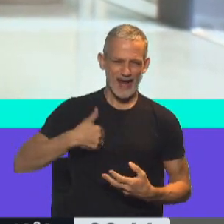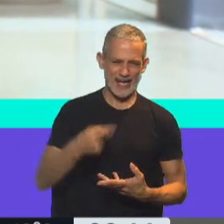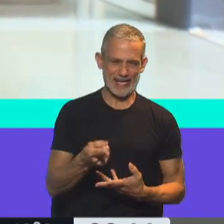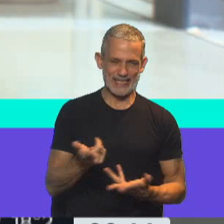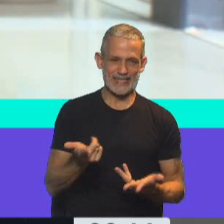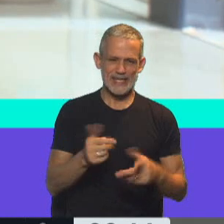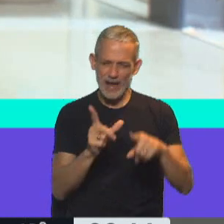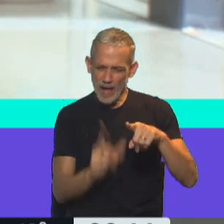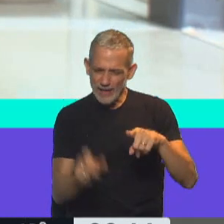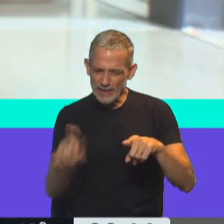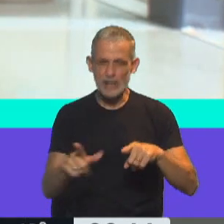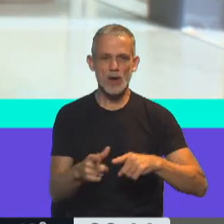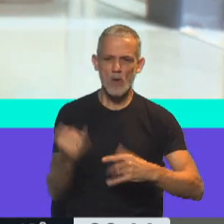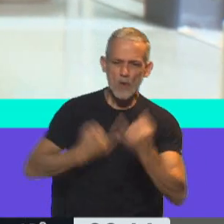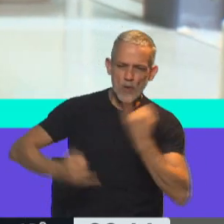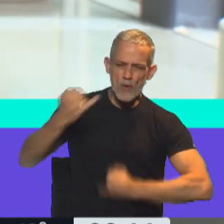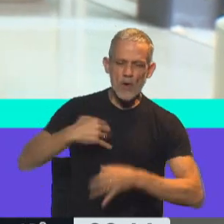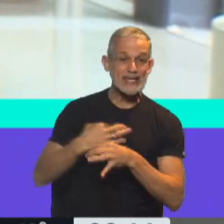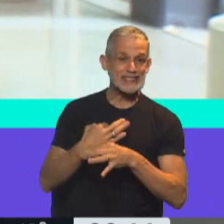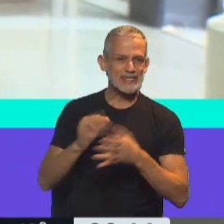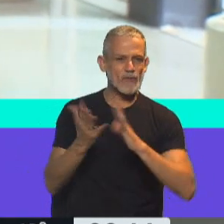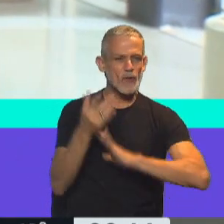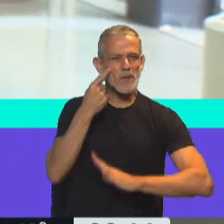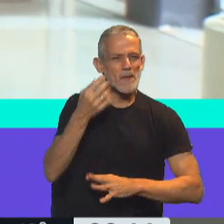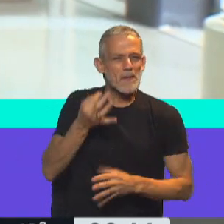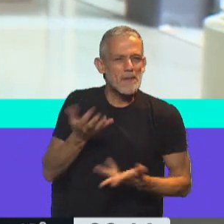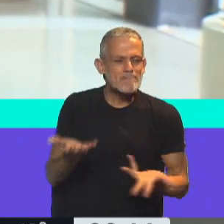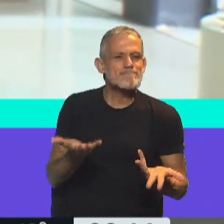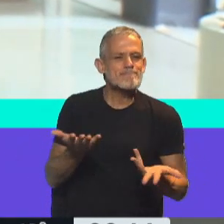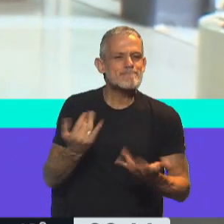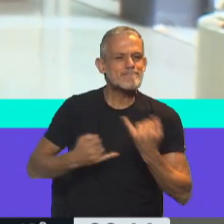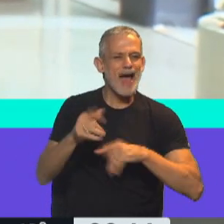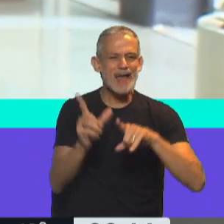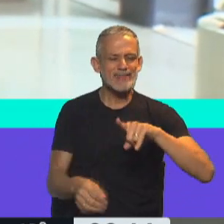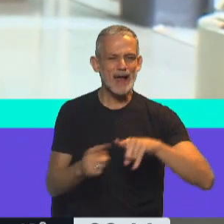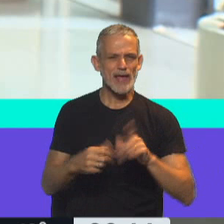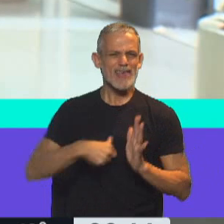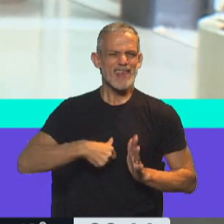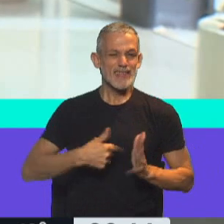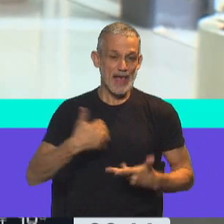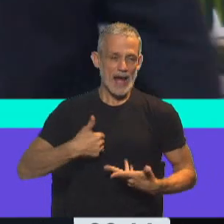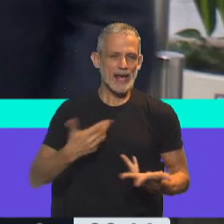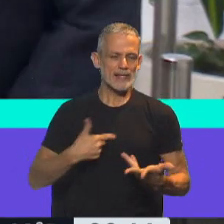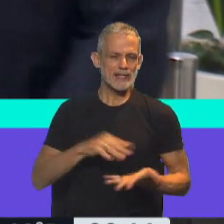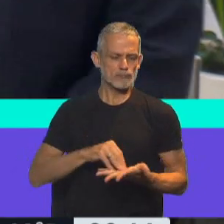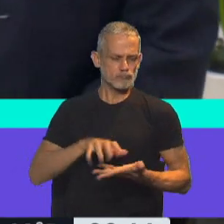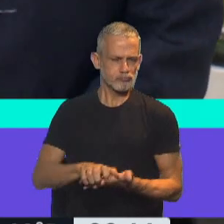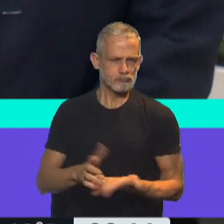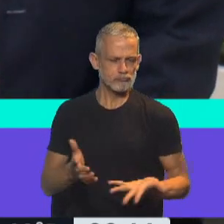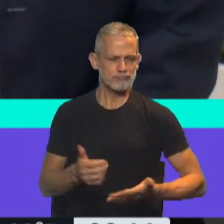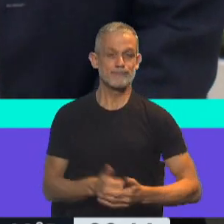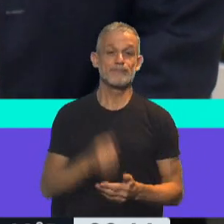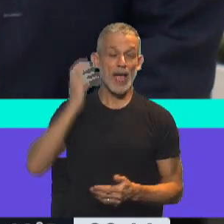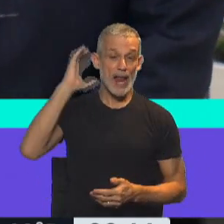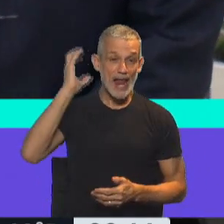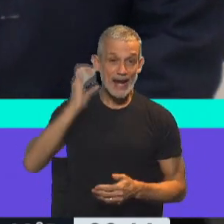nos enseña mucho lo que pasa en la Antártida, pero sobre todo mantiene o refleja nuestra identidad y la soberanía argentina. La